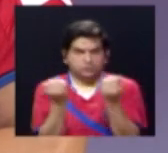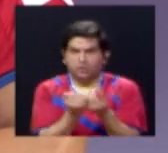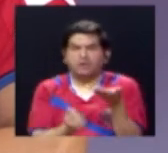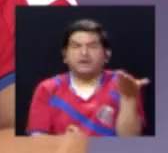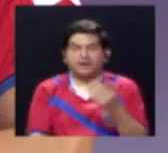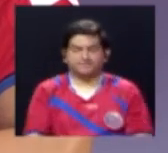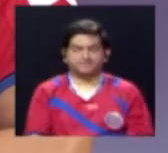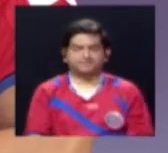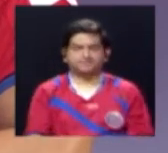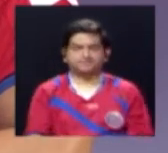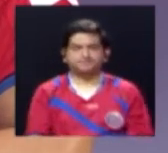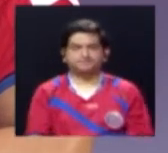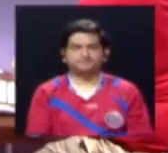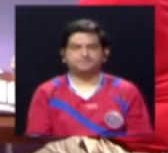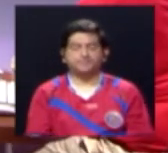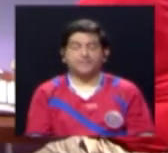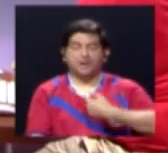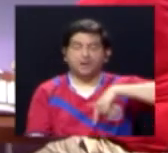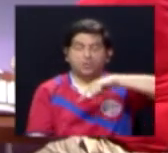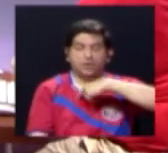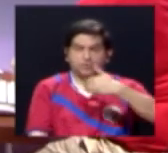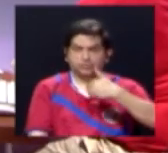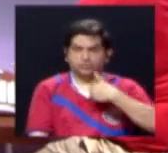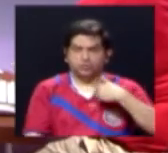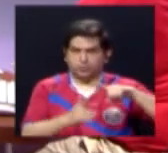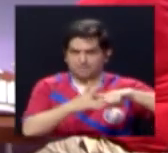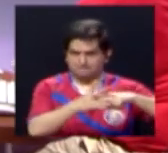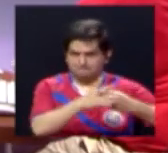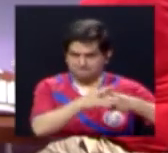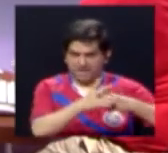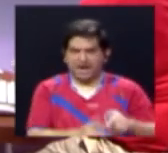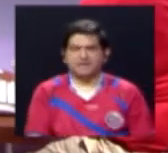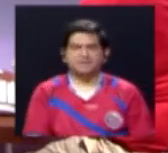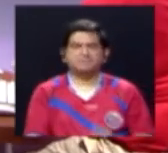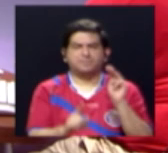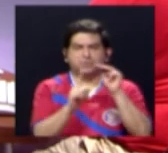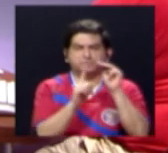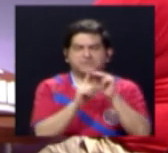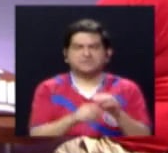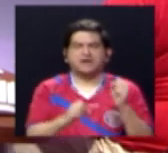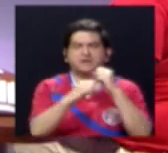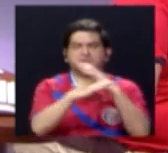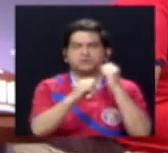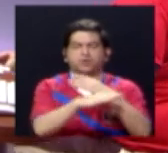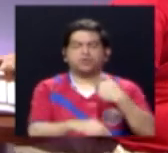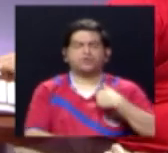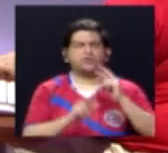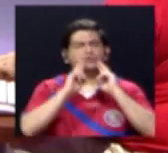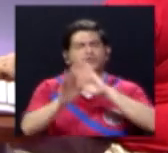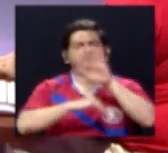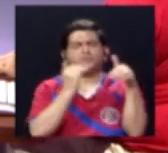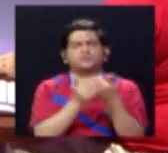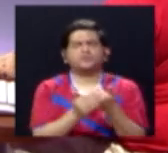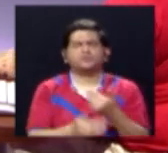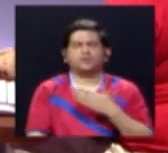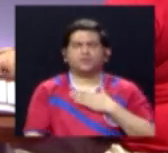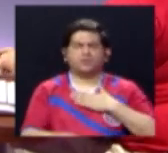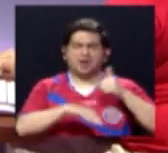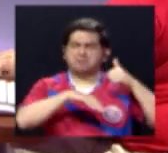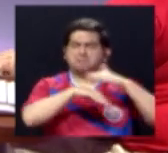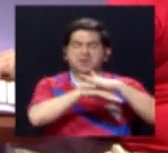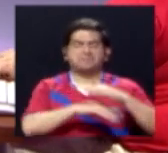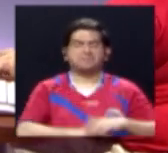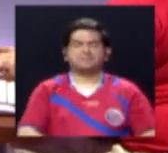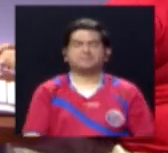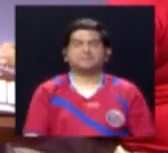organizaciones lo que tenemos son el mecanismo de los mensajes y los correos yo contesto todo lo que me llegue el